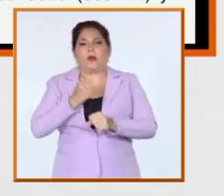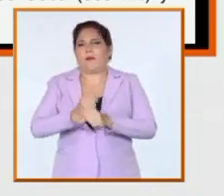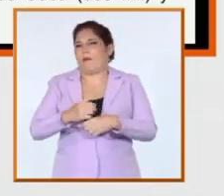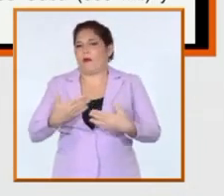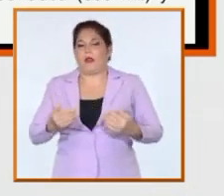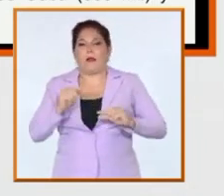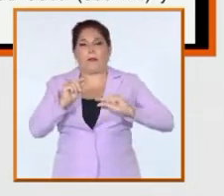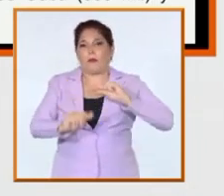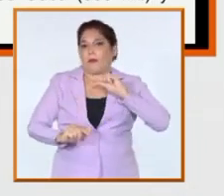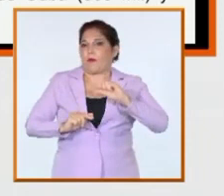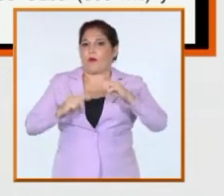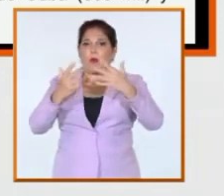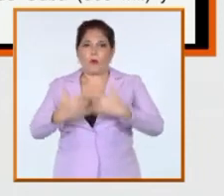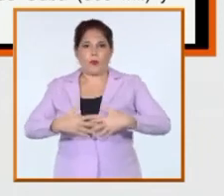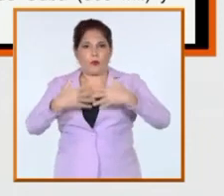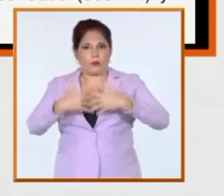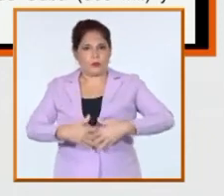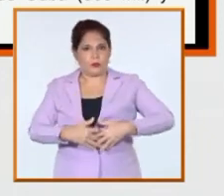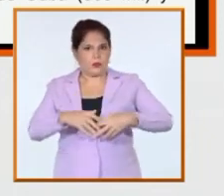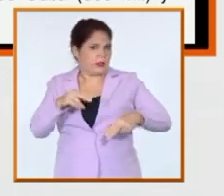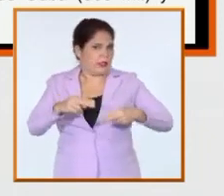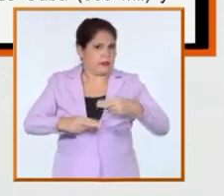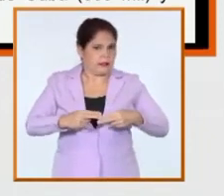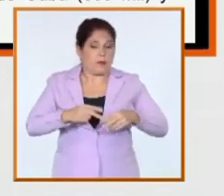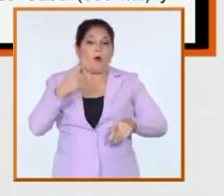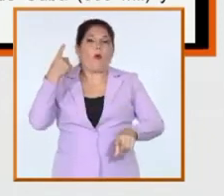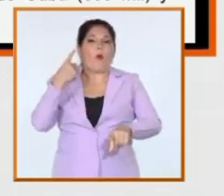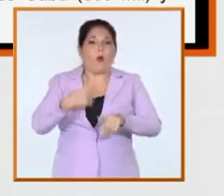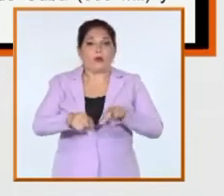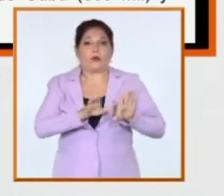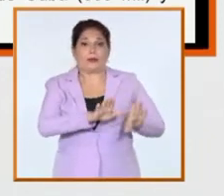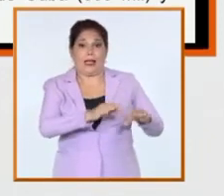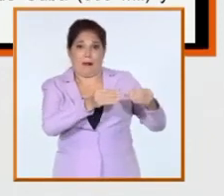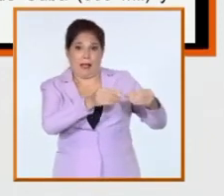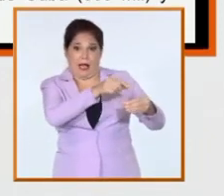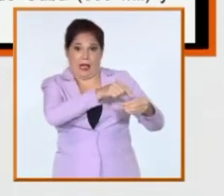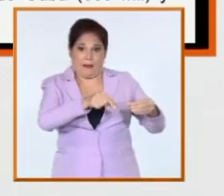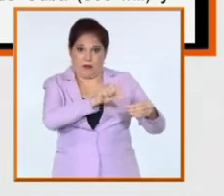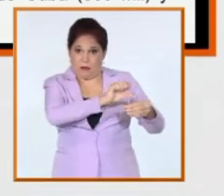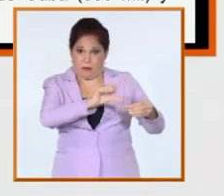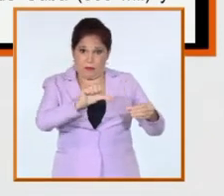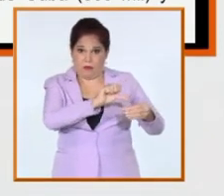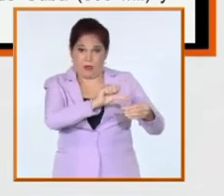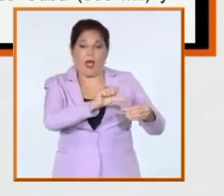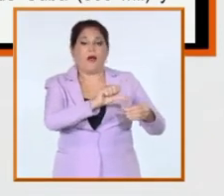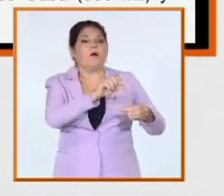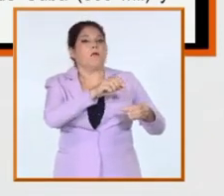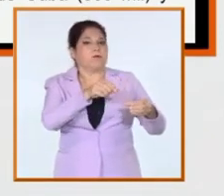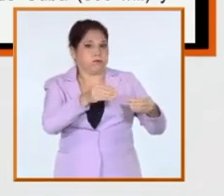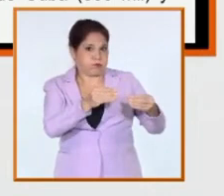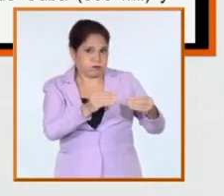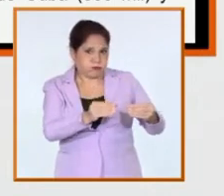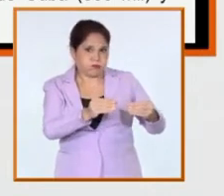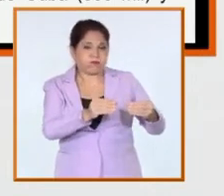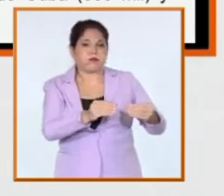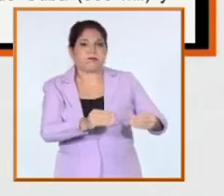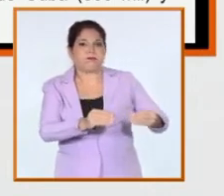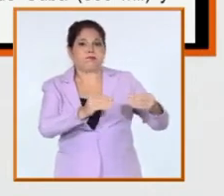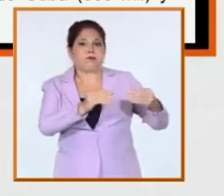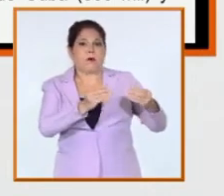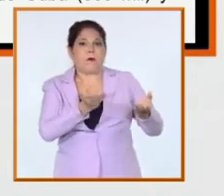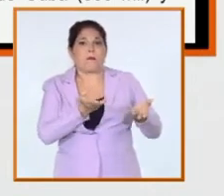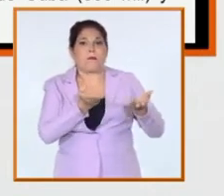desarrollando la producción ya Entonces pasamos a otras producciones dentro del barro que ya es el bloque de barro con una pequeña extrusora